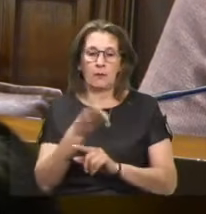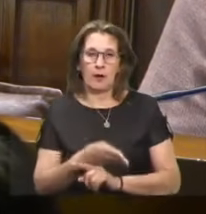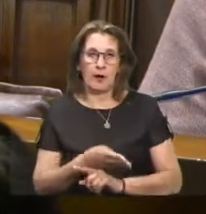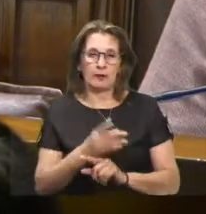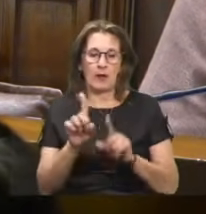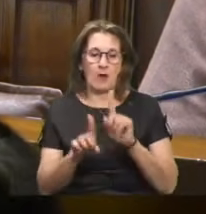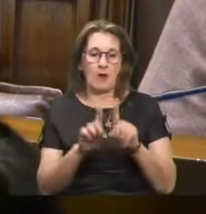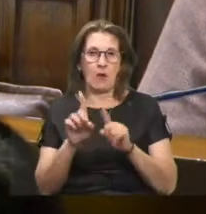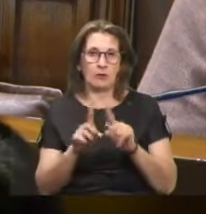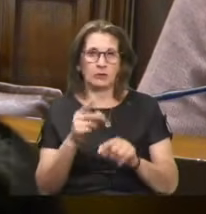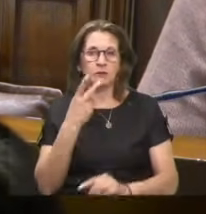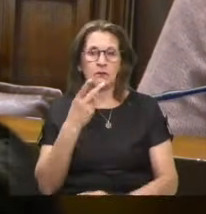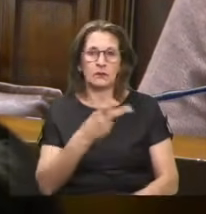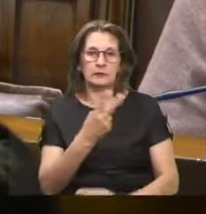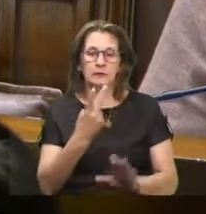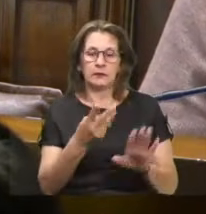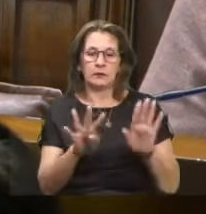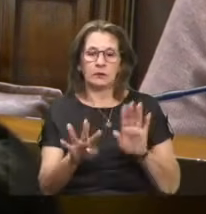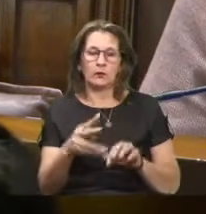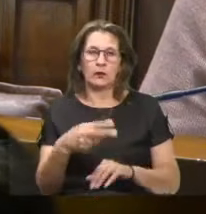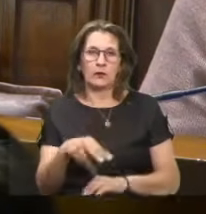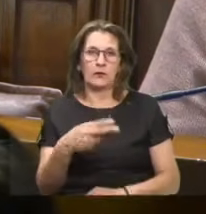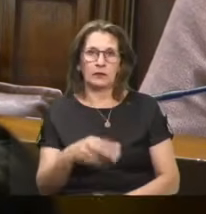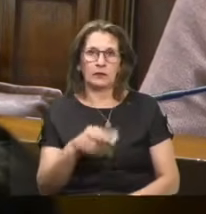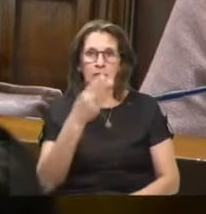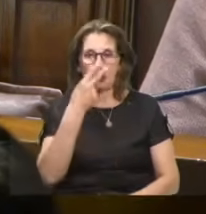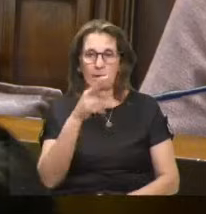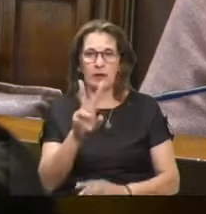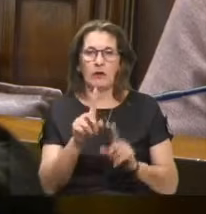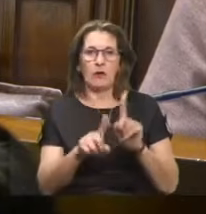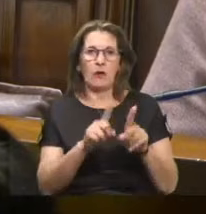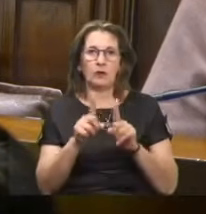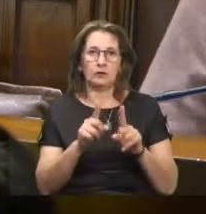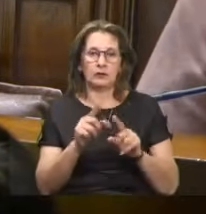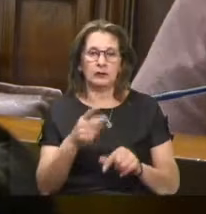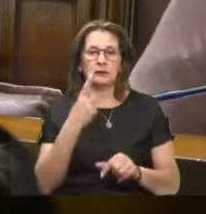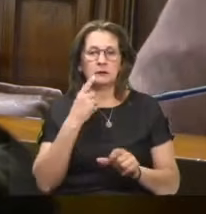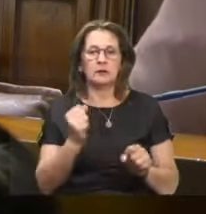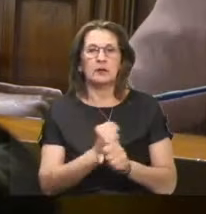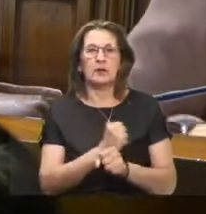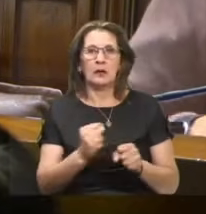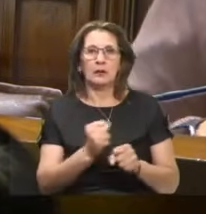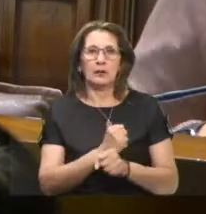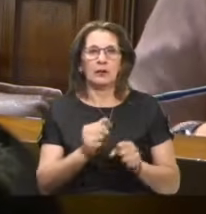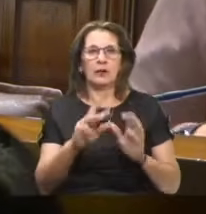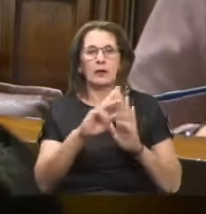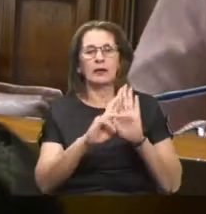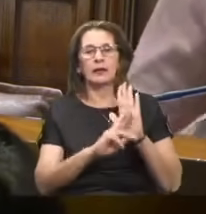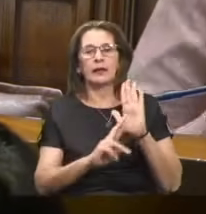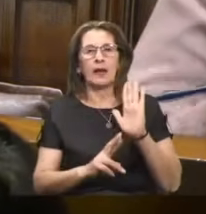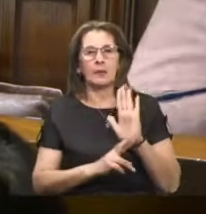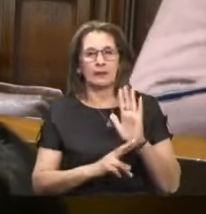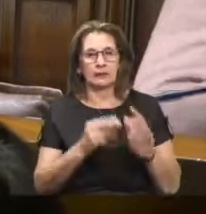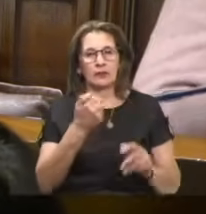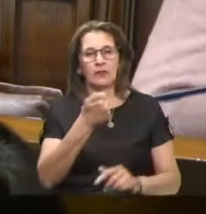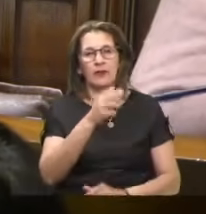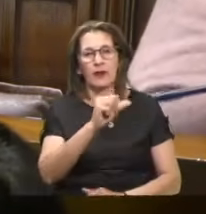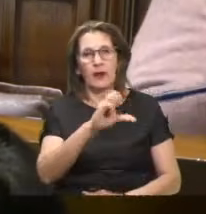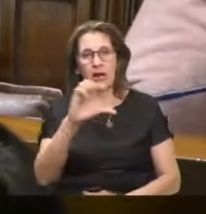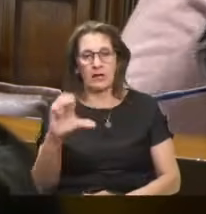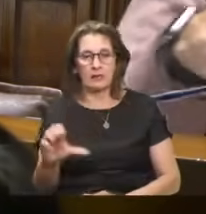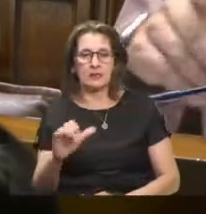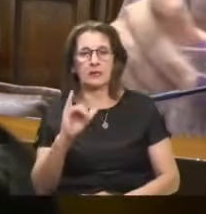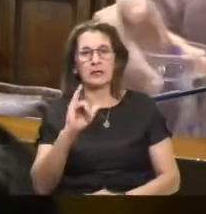408/11 de fecha 29 de noviembre del 2011, se aprobó el Reglamento General de ACE y por resolución